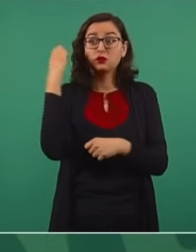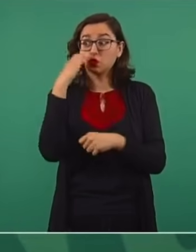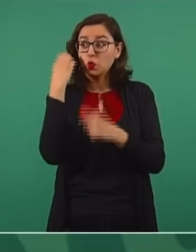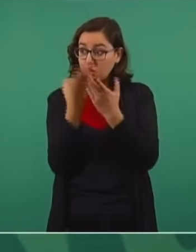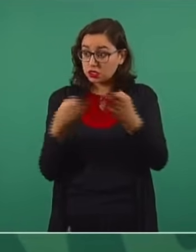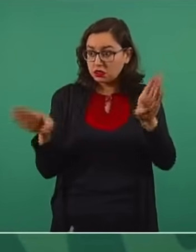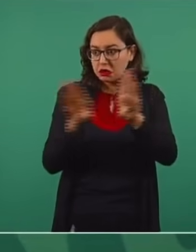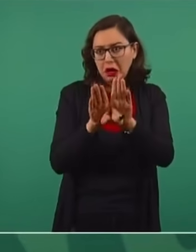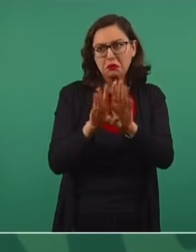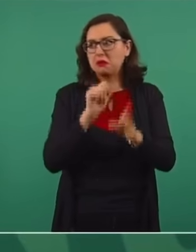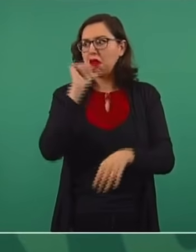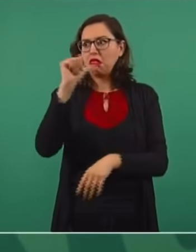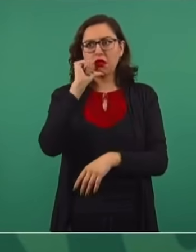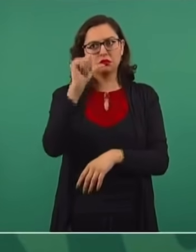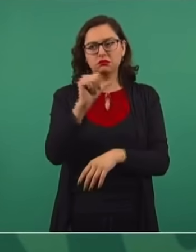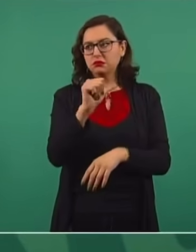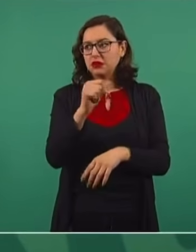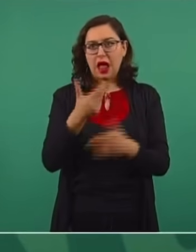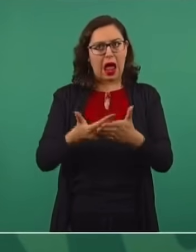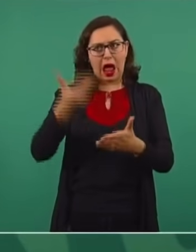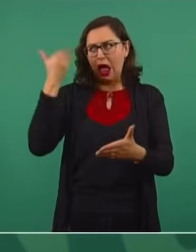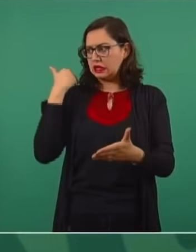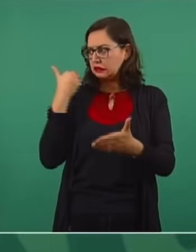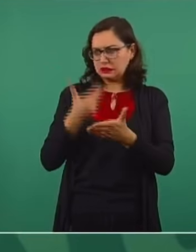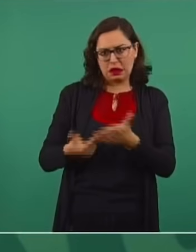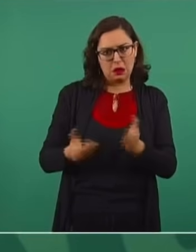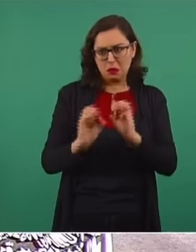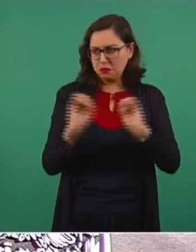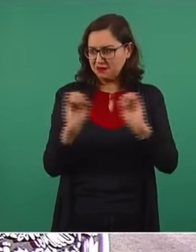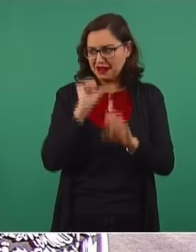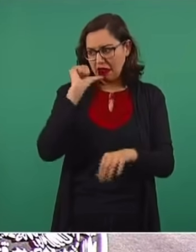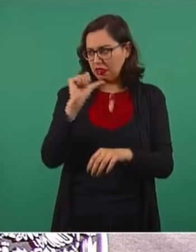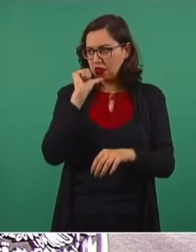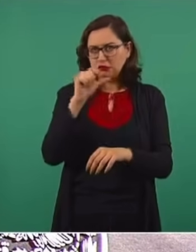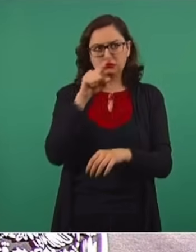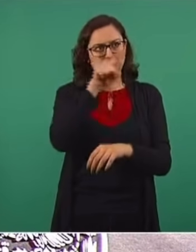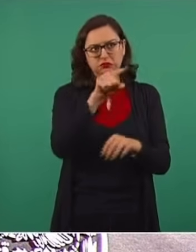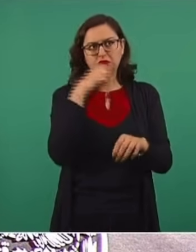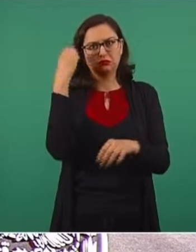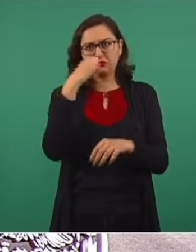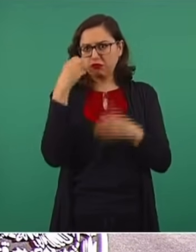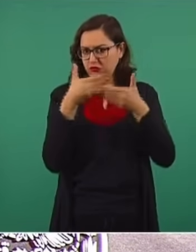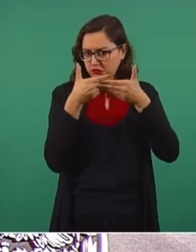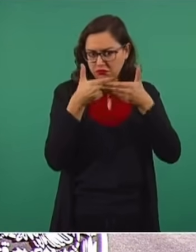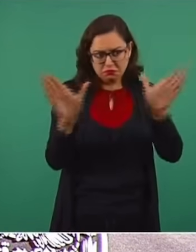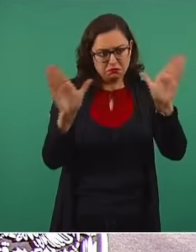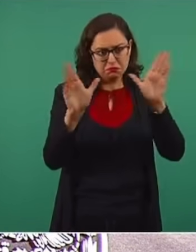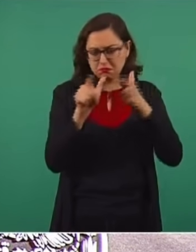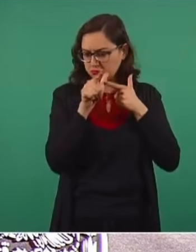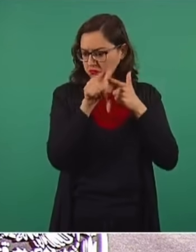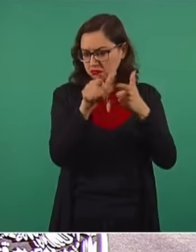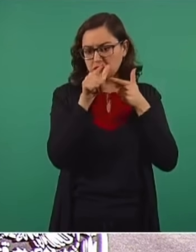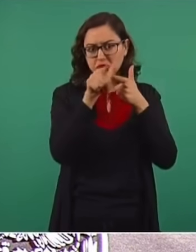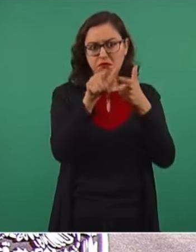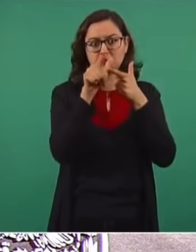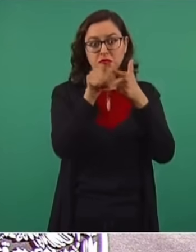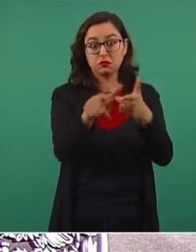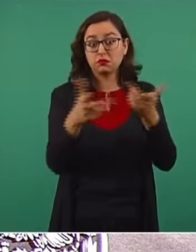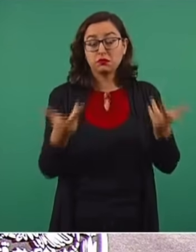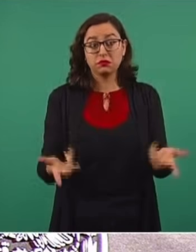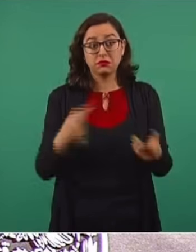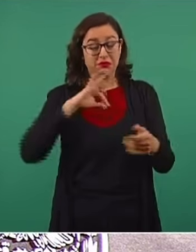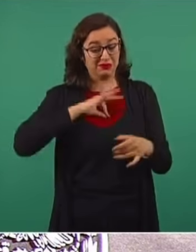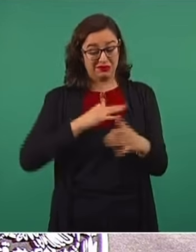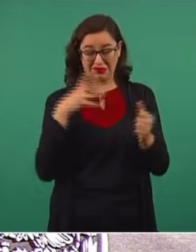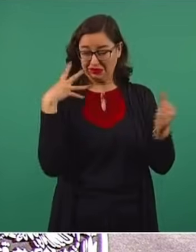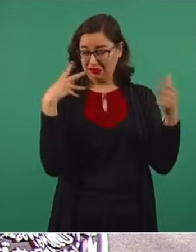lo educativo chao hasta en los momentos más difíciles por la importancia que